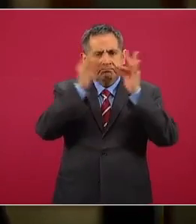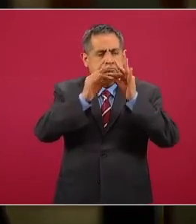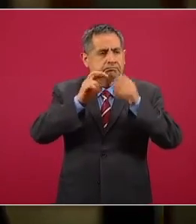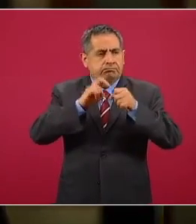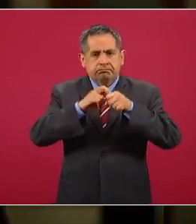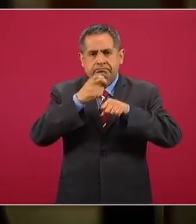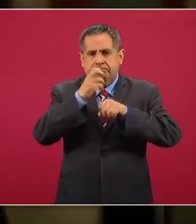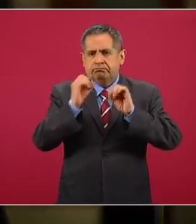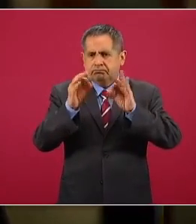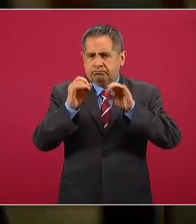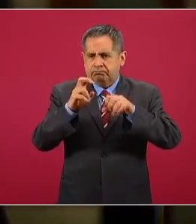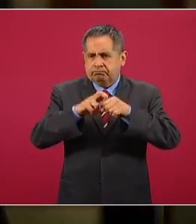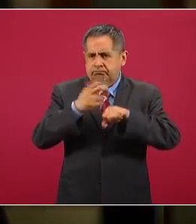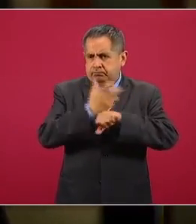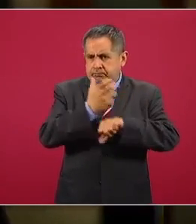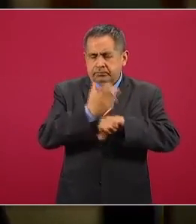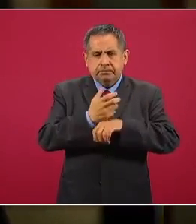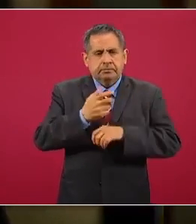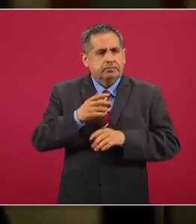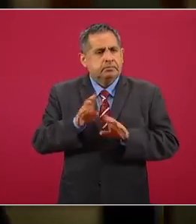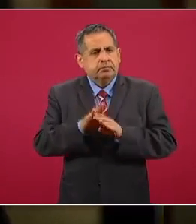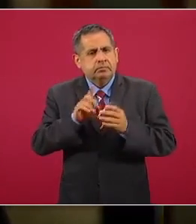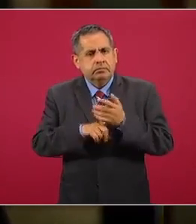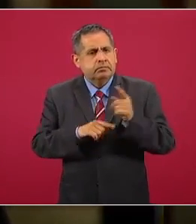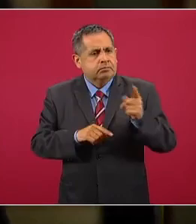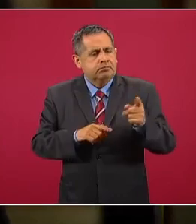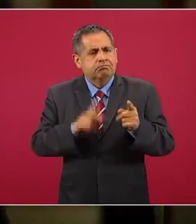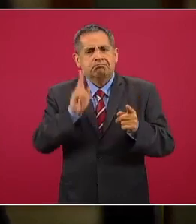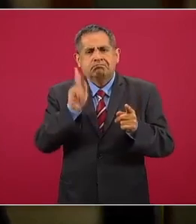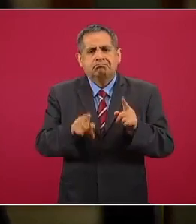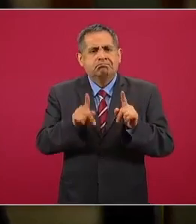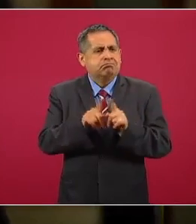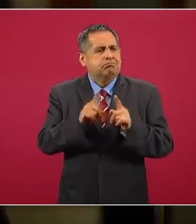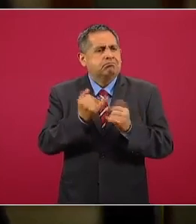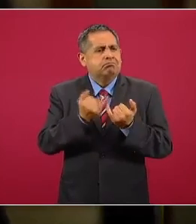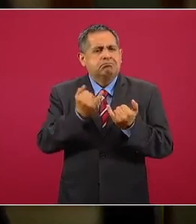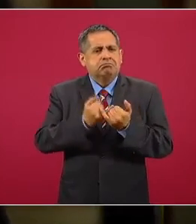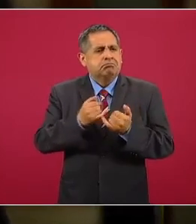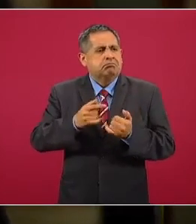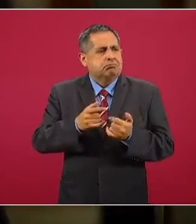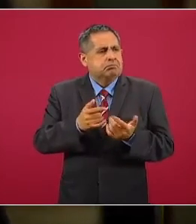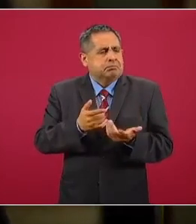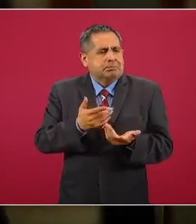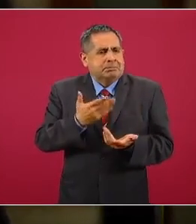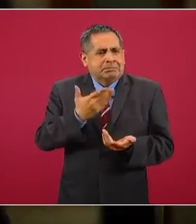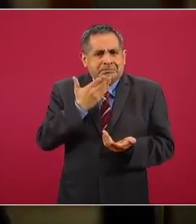Unidos como un elefante reumático, pero está llegando.